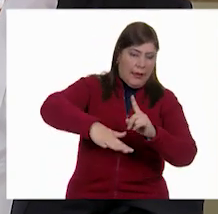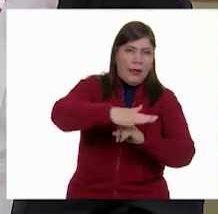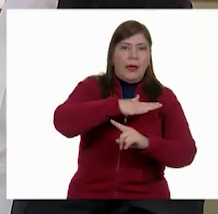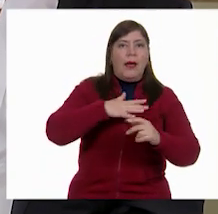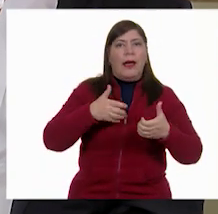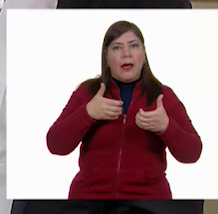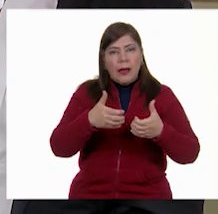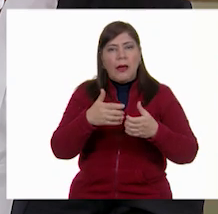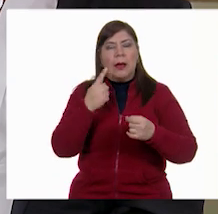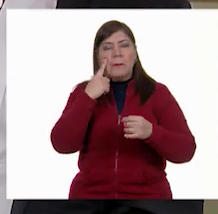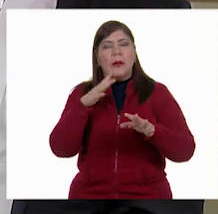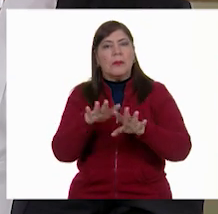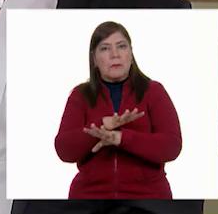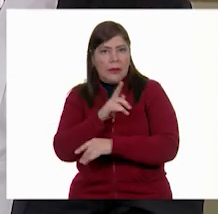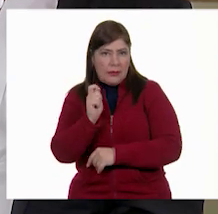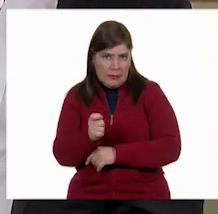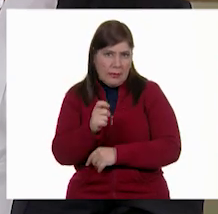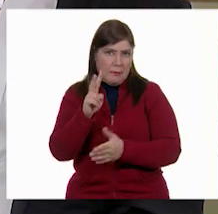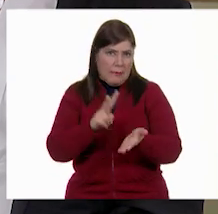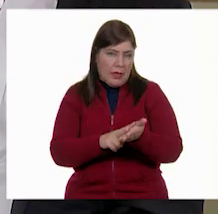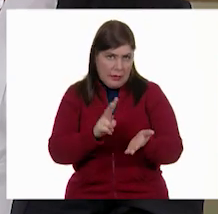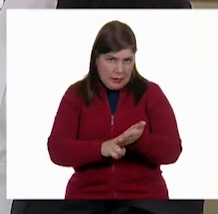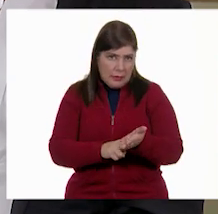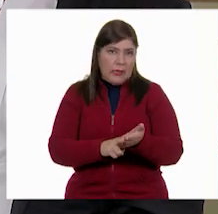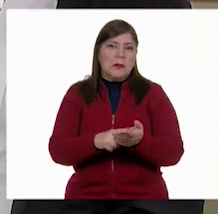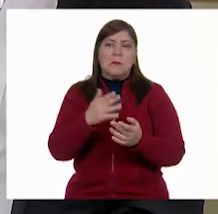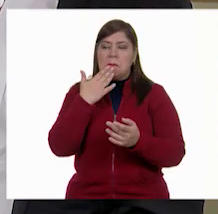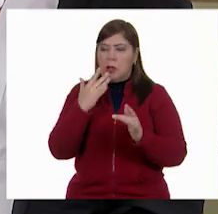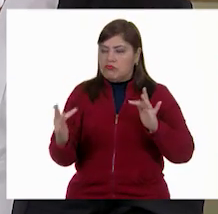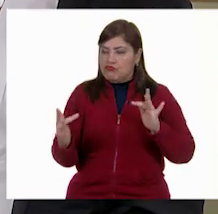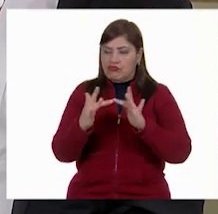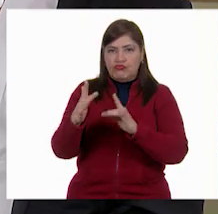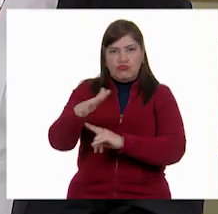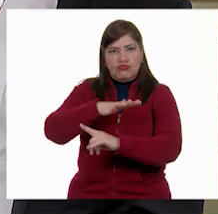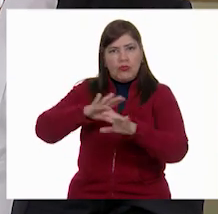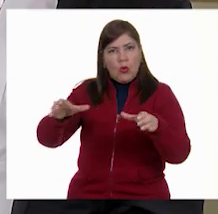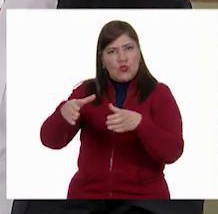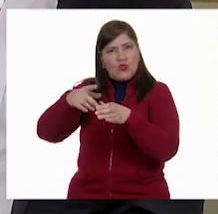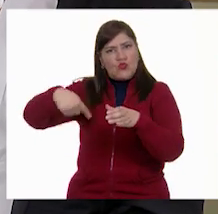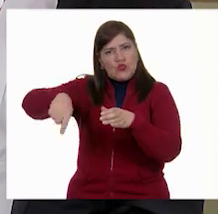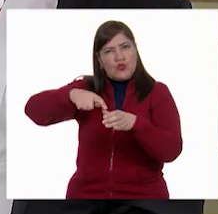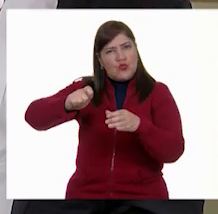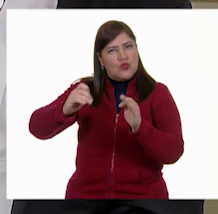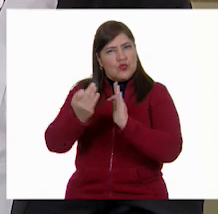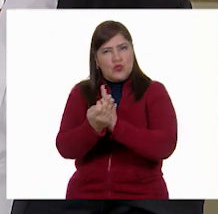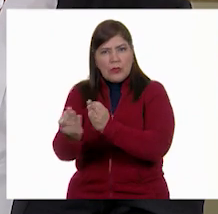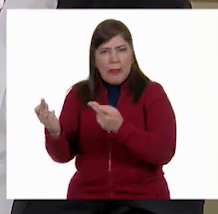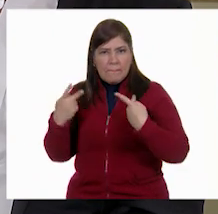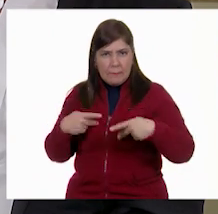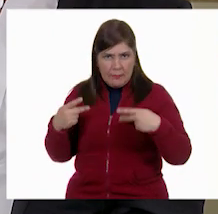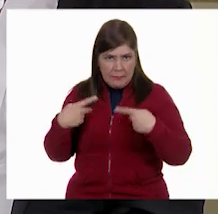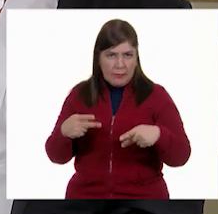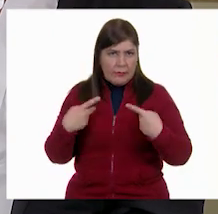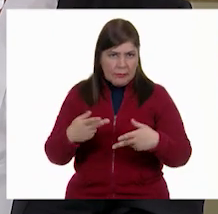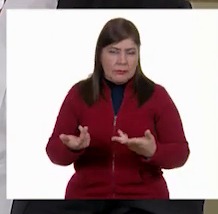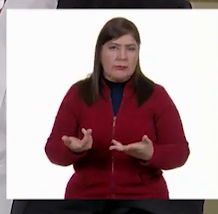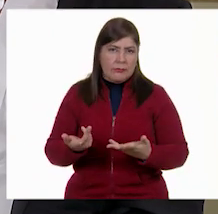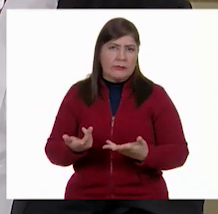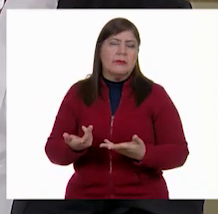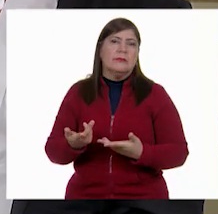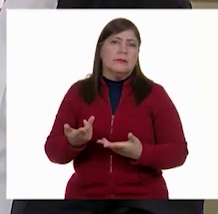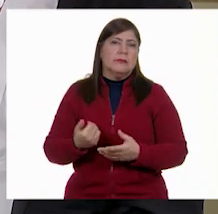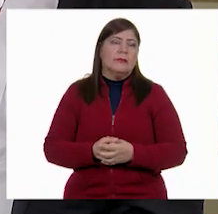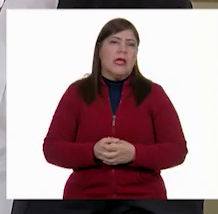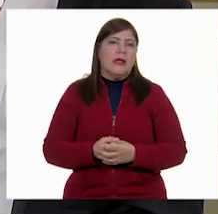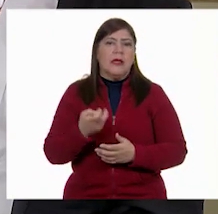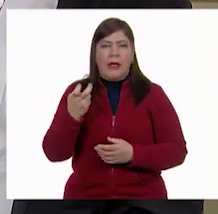¿no? Y hay una magnífica relación con la comunidad local, que además es también muy antigua, ¿no? Que son estas comunidades